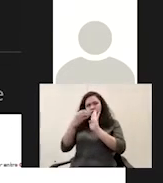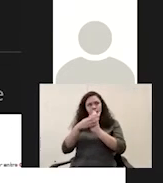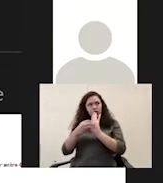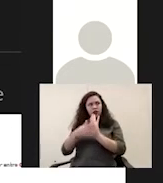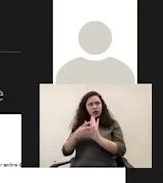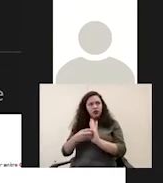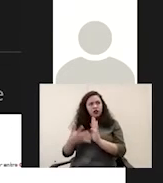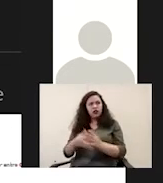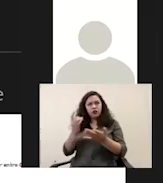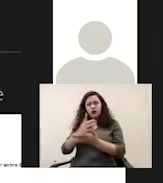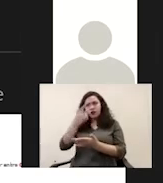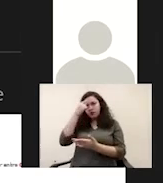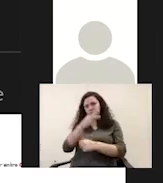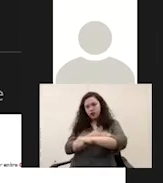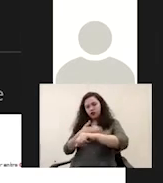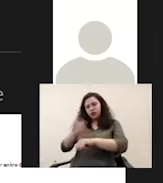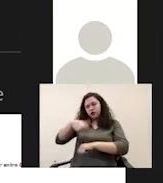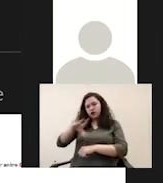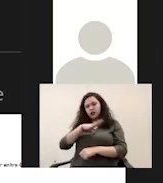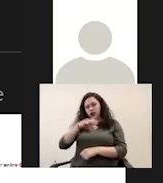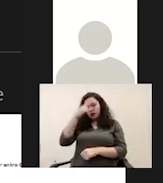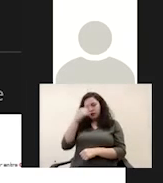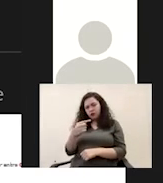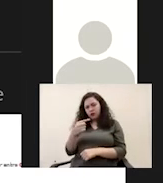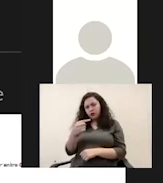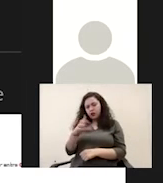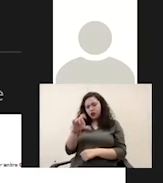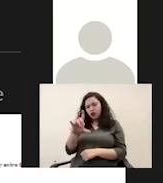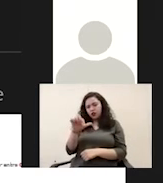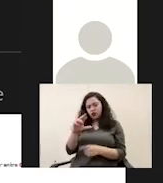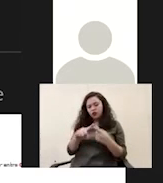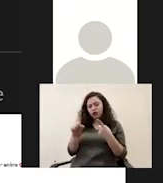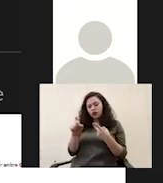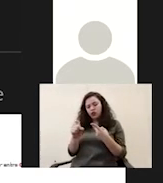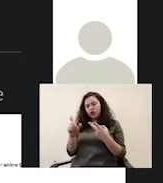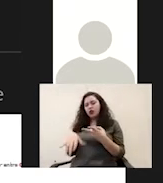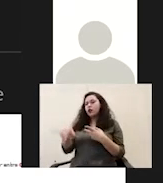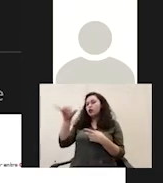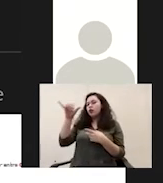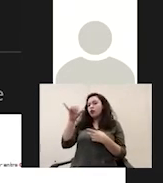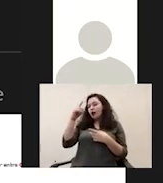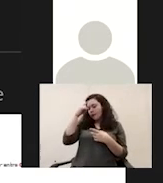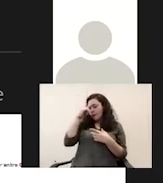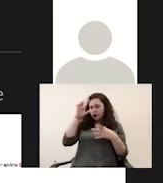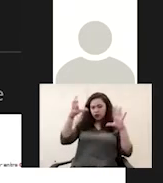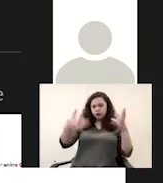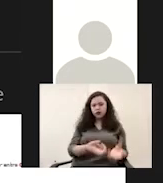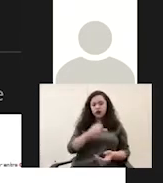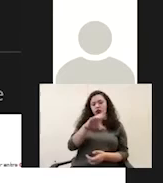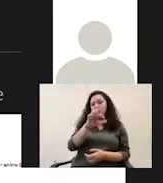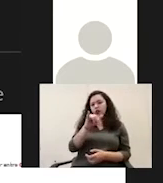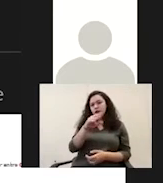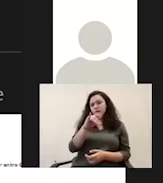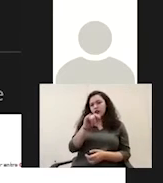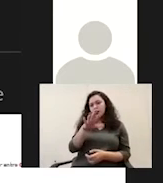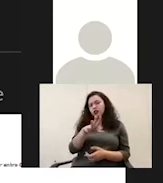no es más que el registro para que ustedes sepan cómo está de cloro el agua. El agua que van a tomarle la muestra con un clorímetro, con un aparatito que